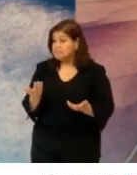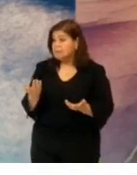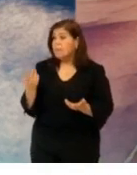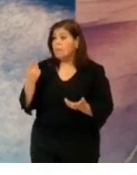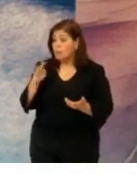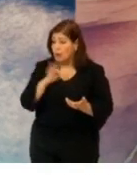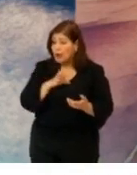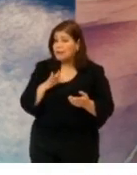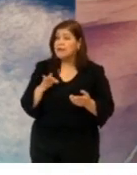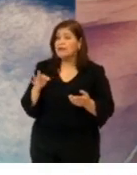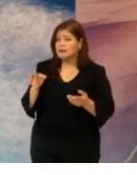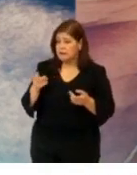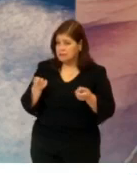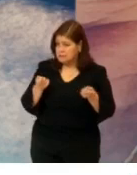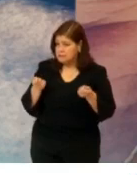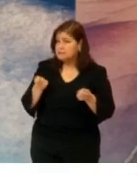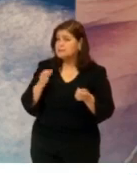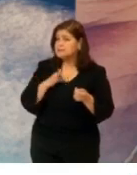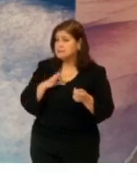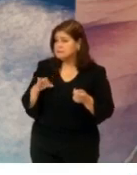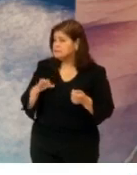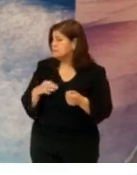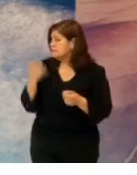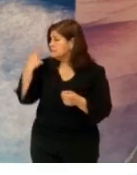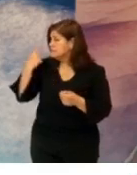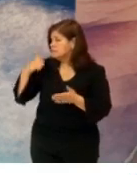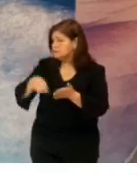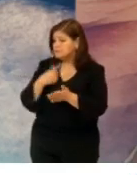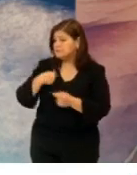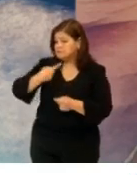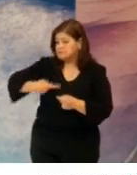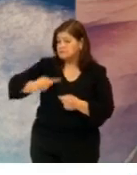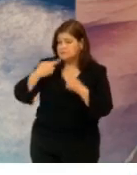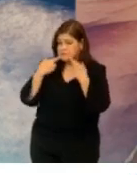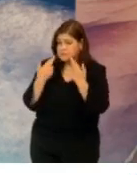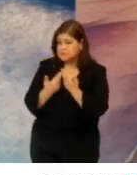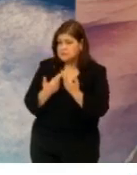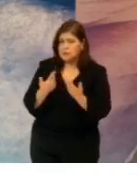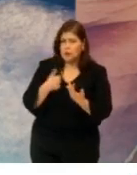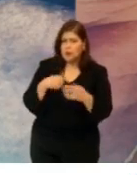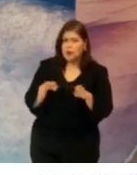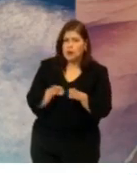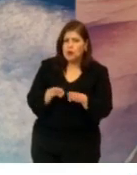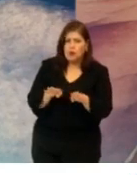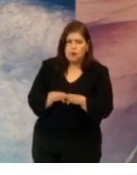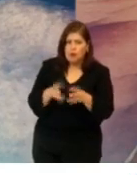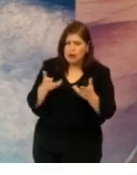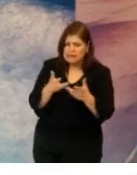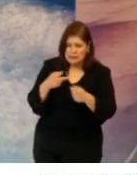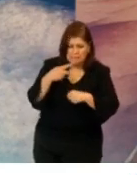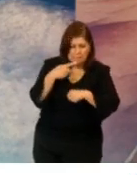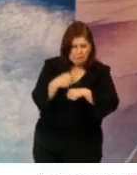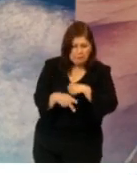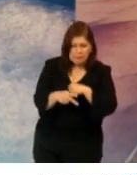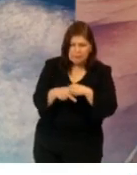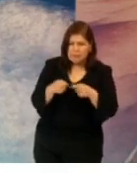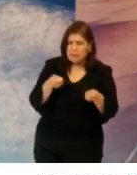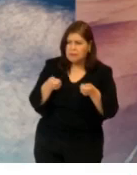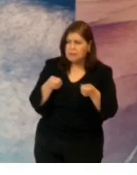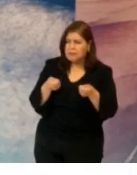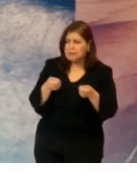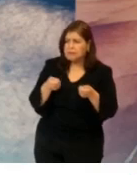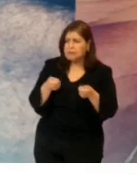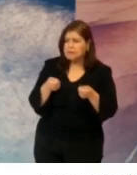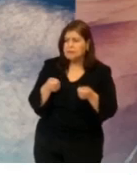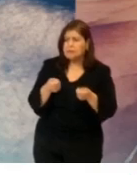manejar esto. Una vez hace poco me preguntaron en una reunión muy seria, ¿cómo hacemos para manejar esto tan peligroso? Le dije, esto es lo mismo que como